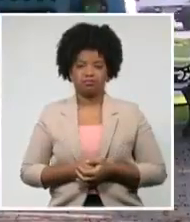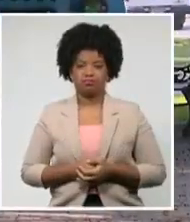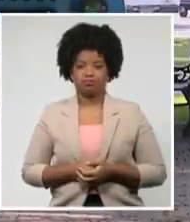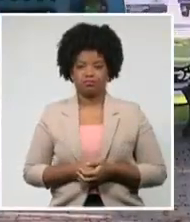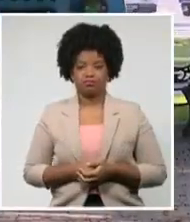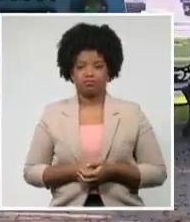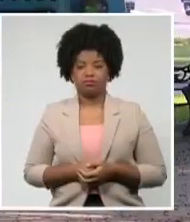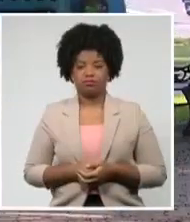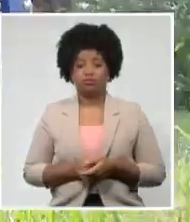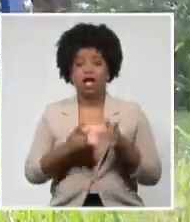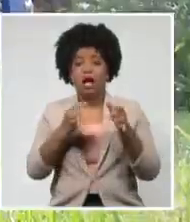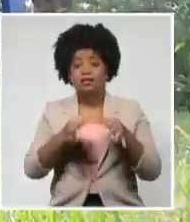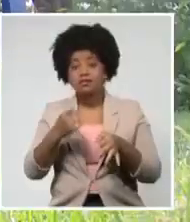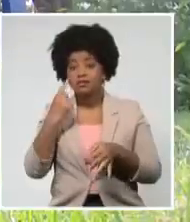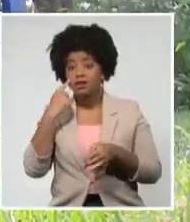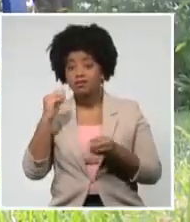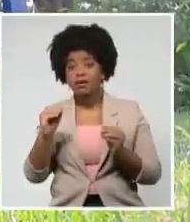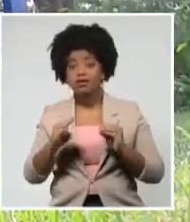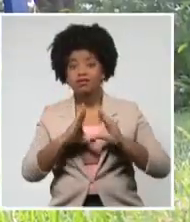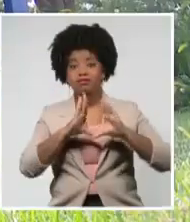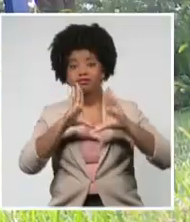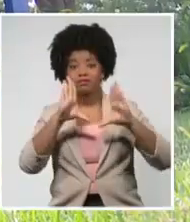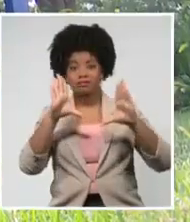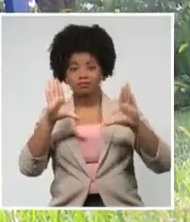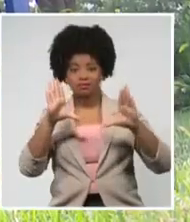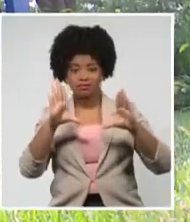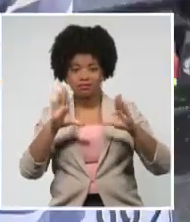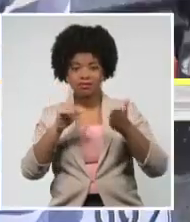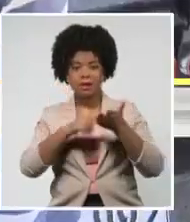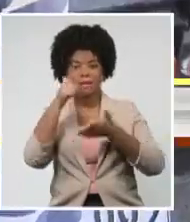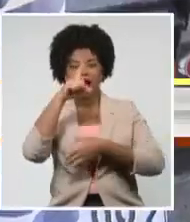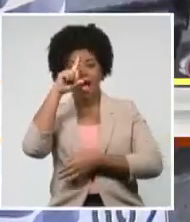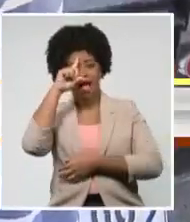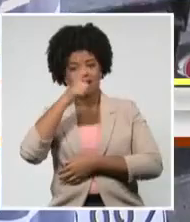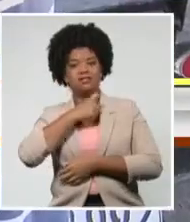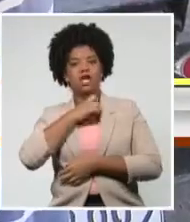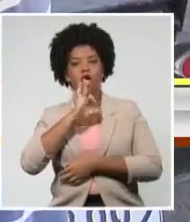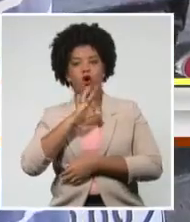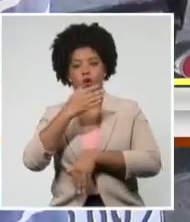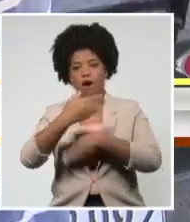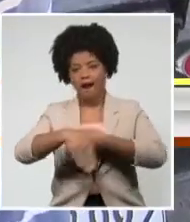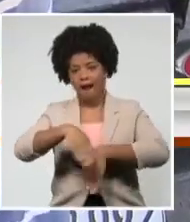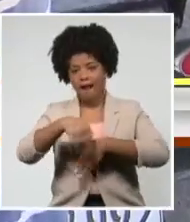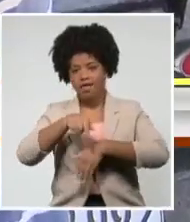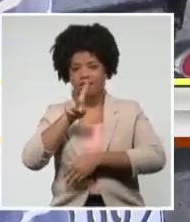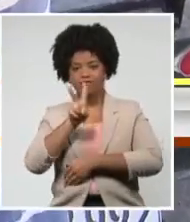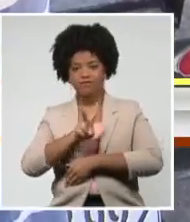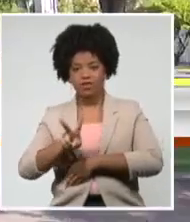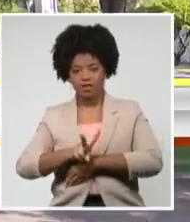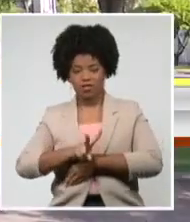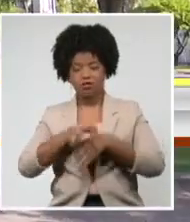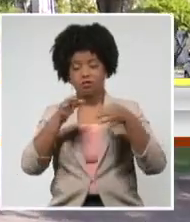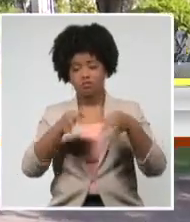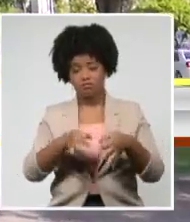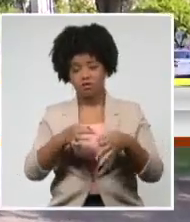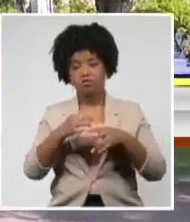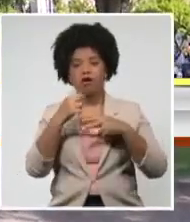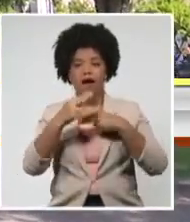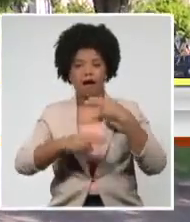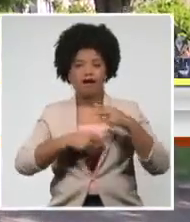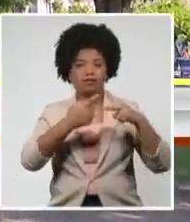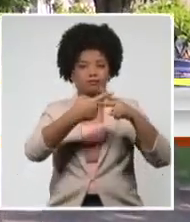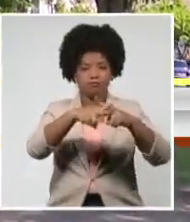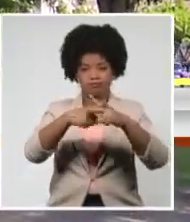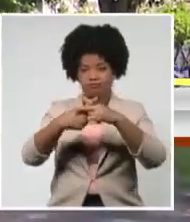Así amaneció la céntrica avenida Paseo en el Vedado Capitalino, como parte de las acciones de la Dirección Provincial de Comunales.